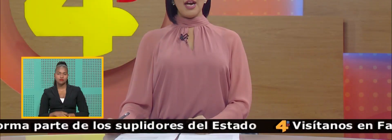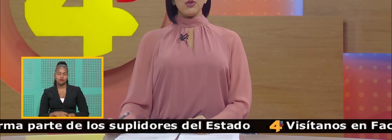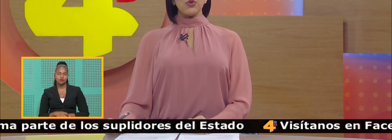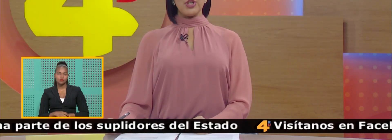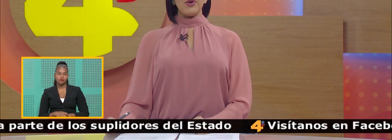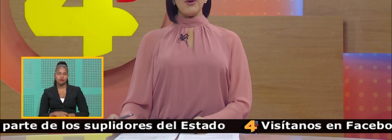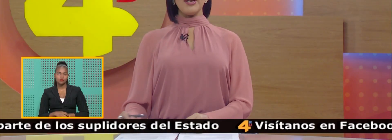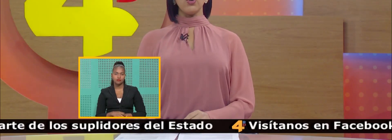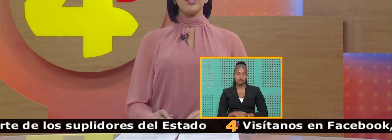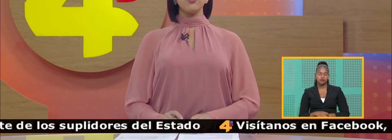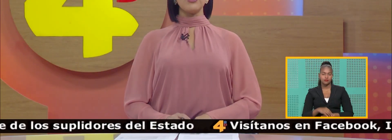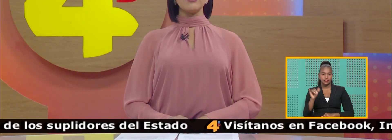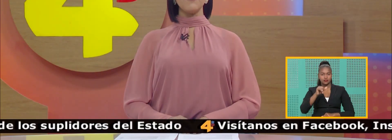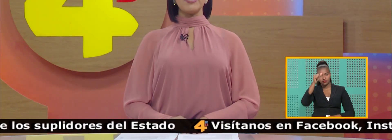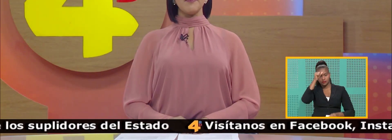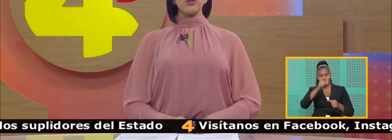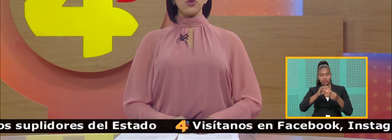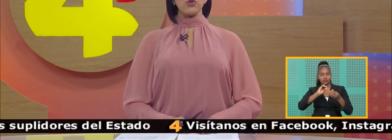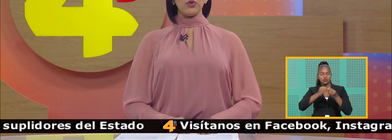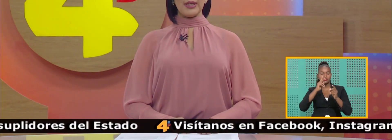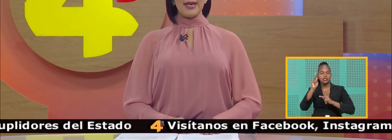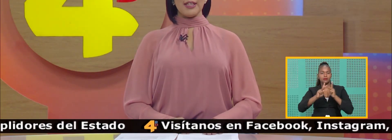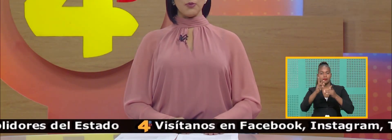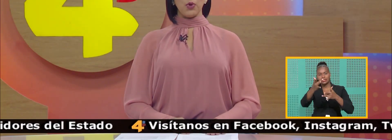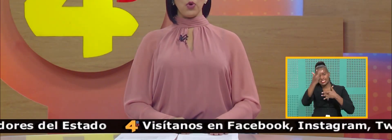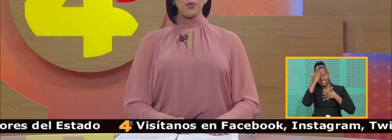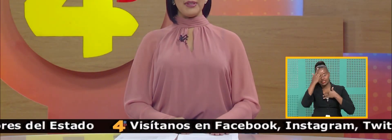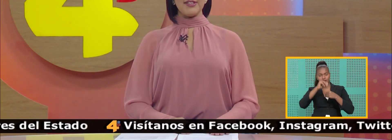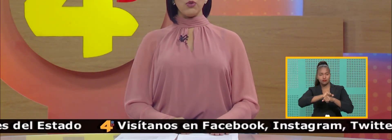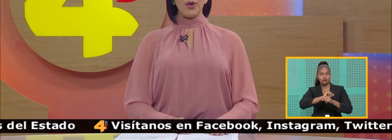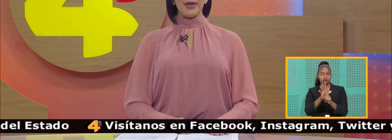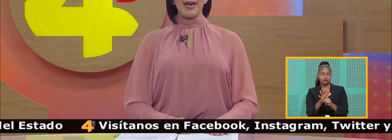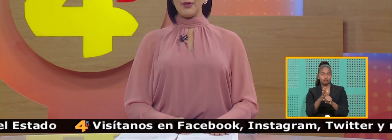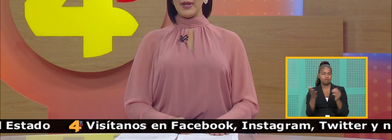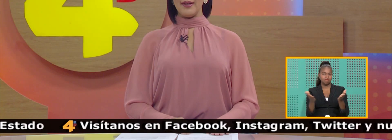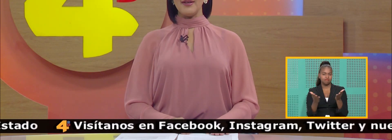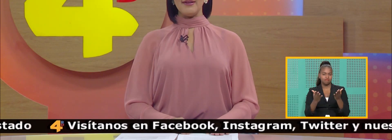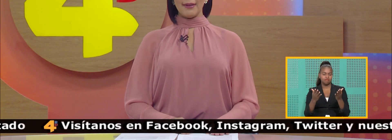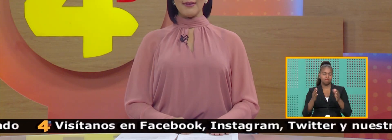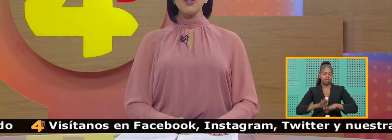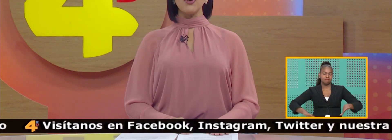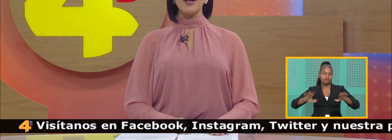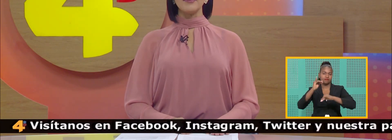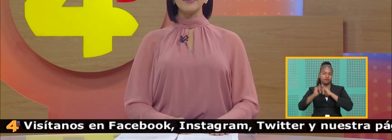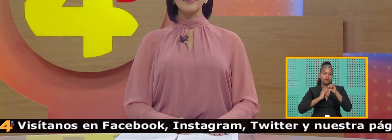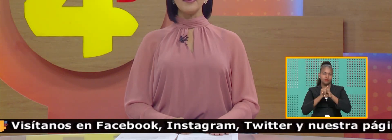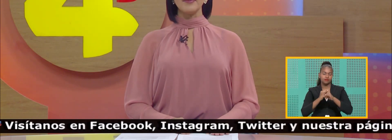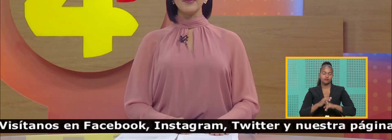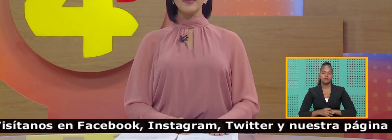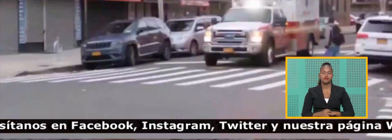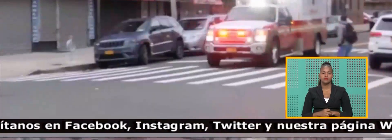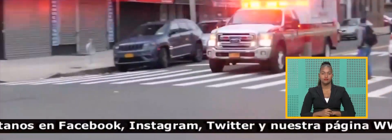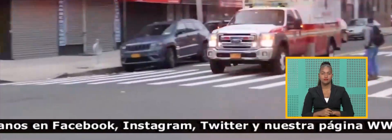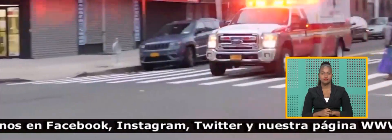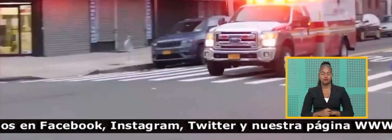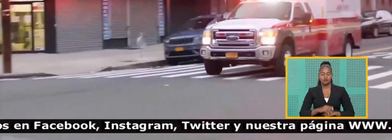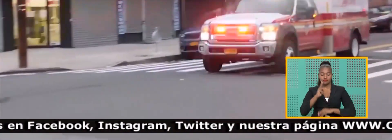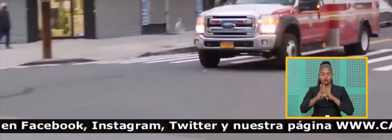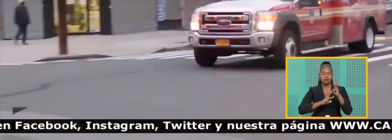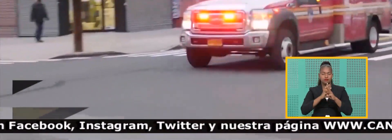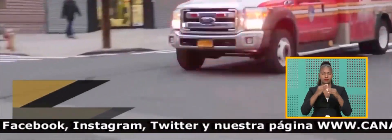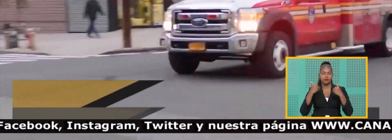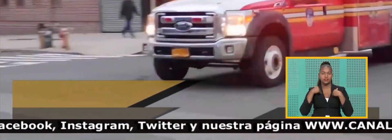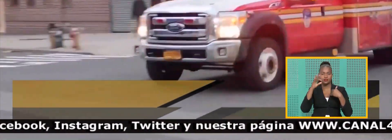Ahí lo escucharon. Ahora recordemos las cifras de personas contagiadas por COVID-19 a nivel internacional. En el mundo